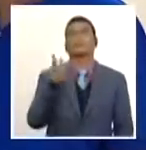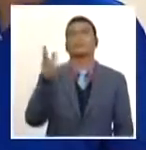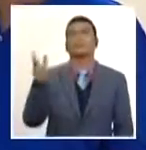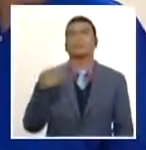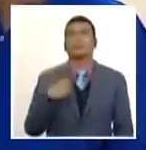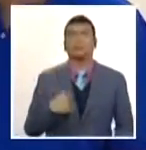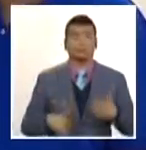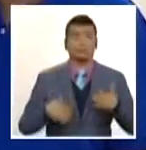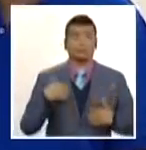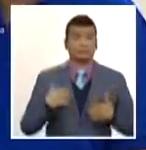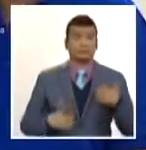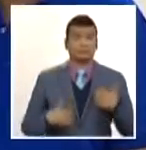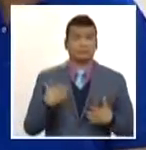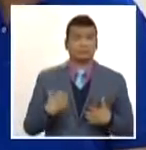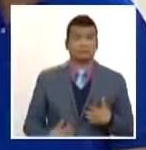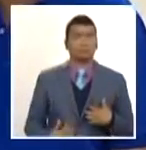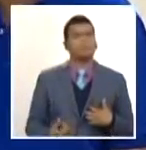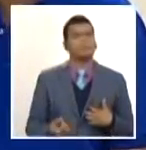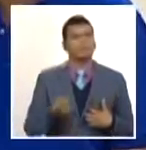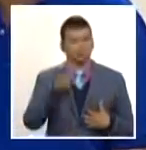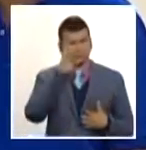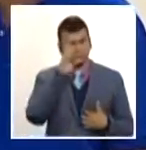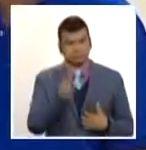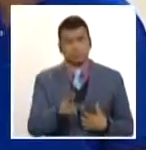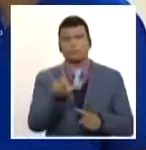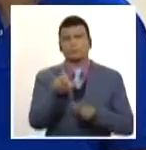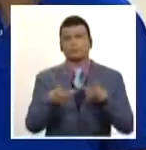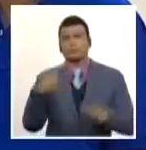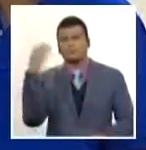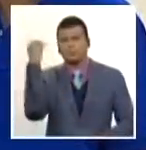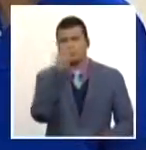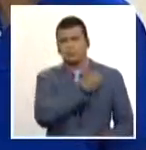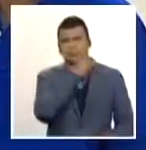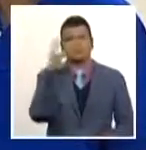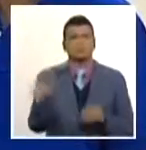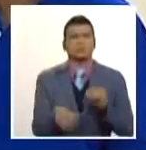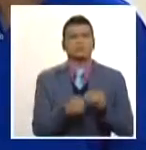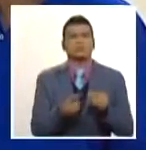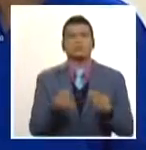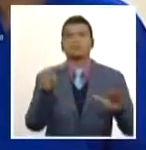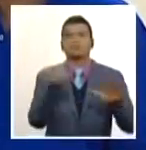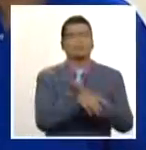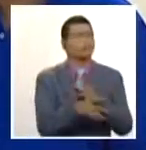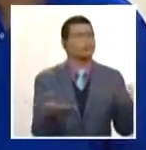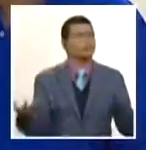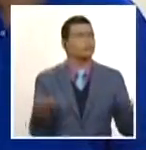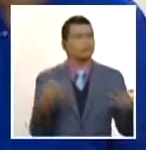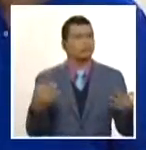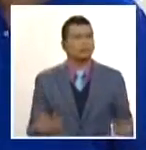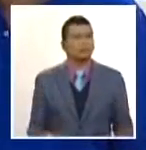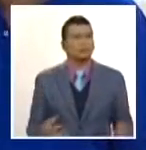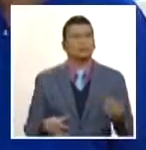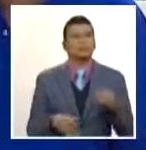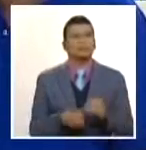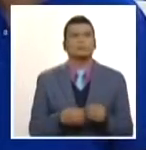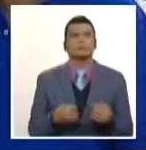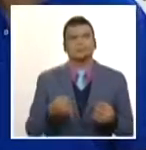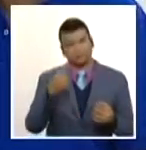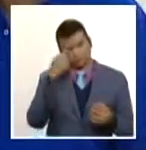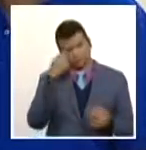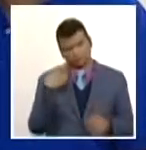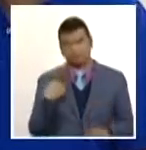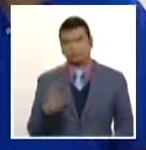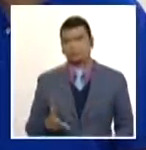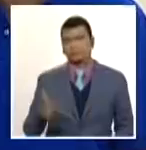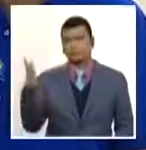me dio susto, porque lo que usted dice es cierto, no se veía gente, pero tampoco vi una caneca donde echar la basura y lo que usted llama. Yo pensé que estaba subiendo